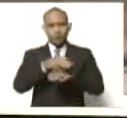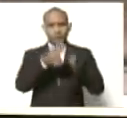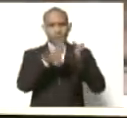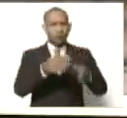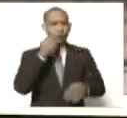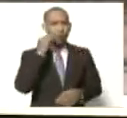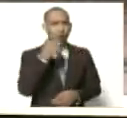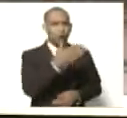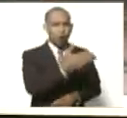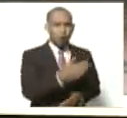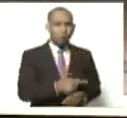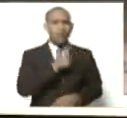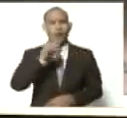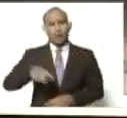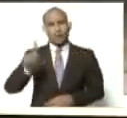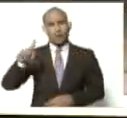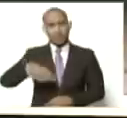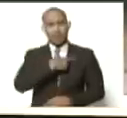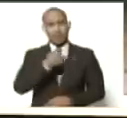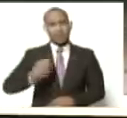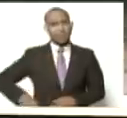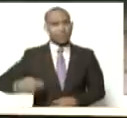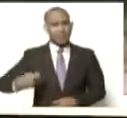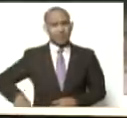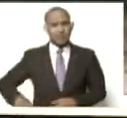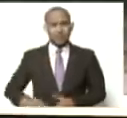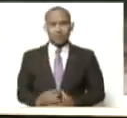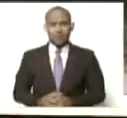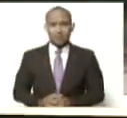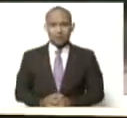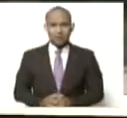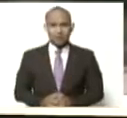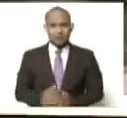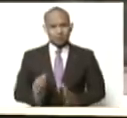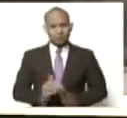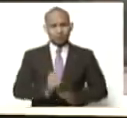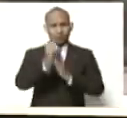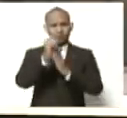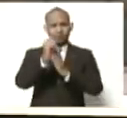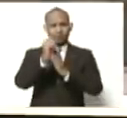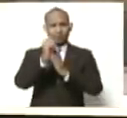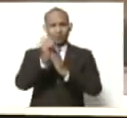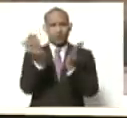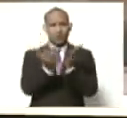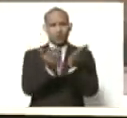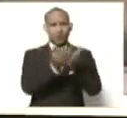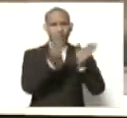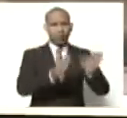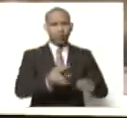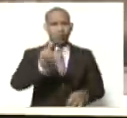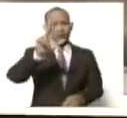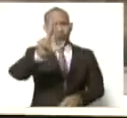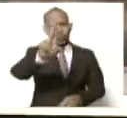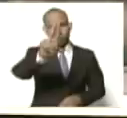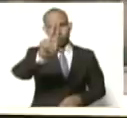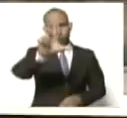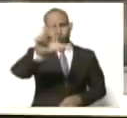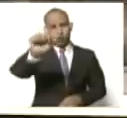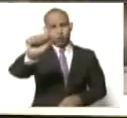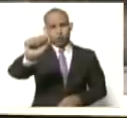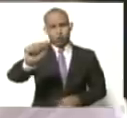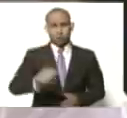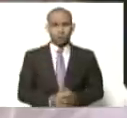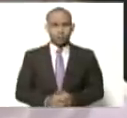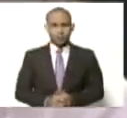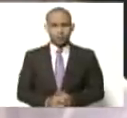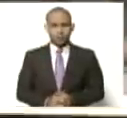es un líder social, fue presidente del Centro de Estudiantes de la ULA. ¿No es así, Mervin? Consejero